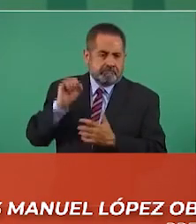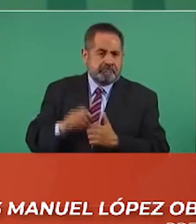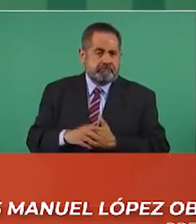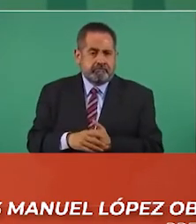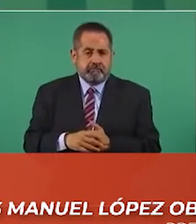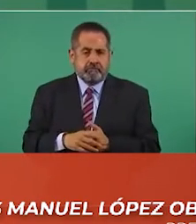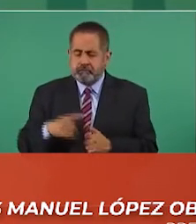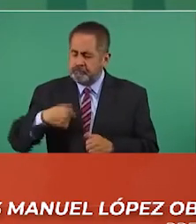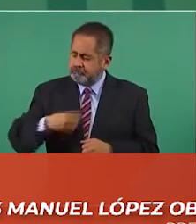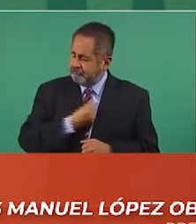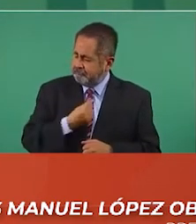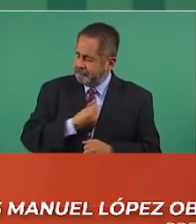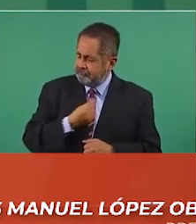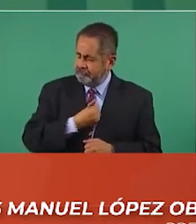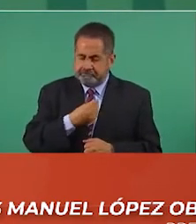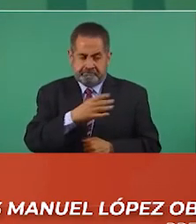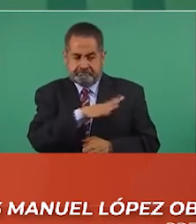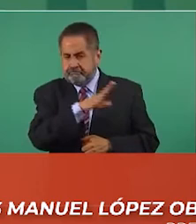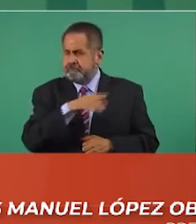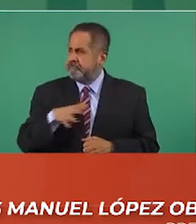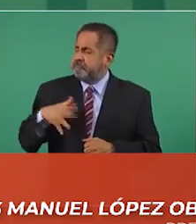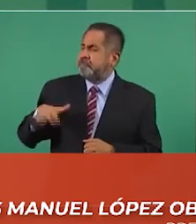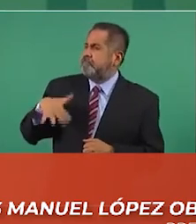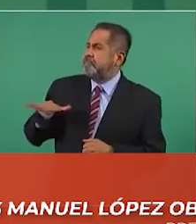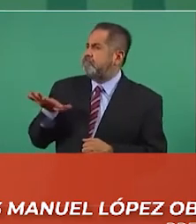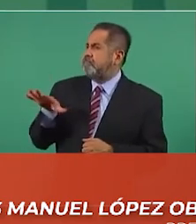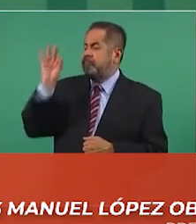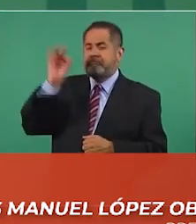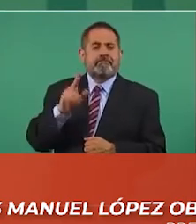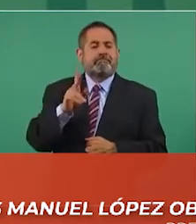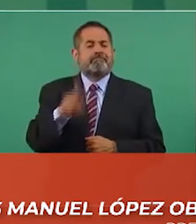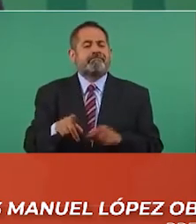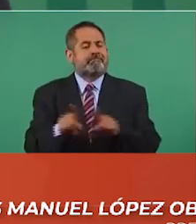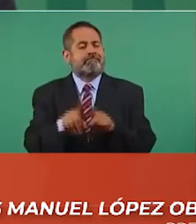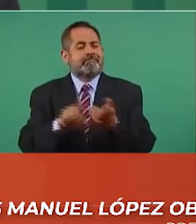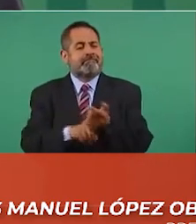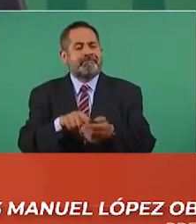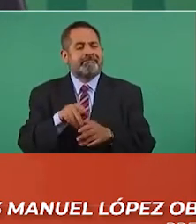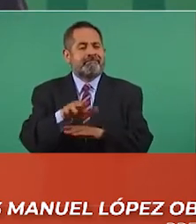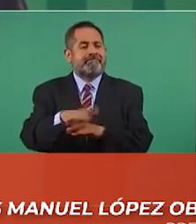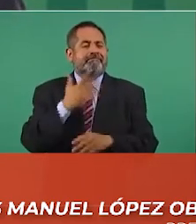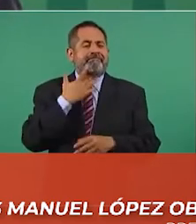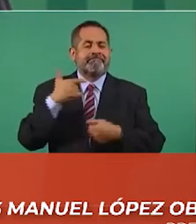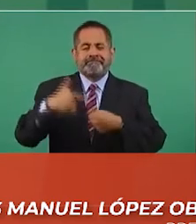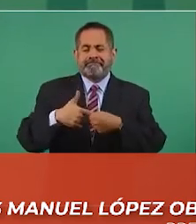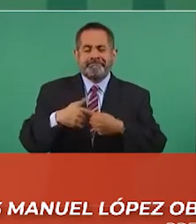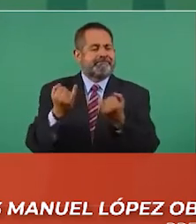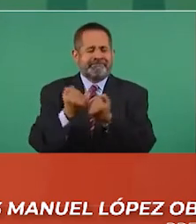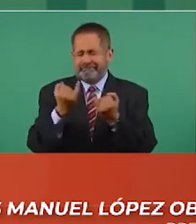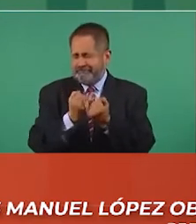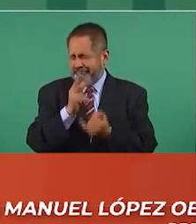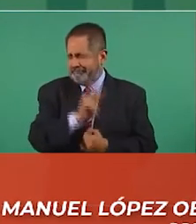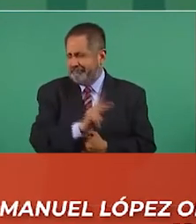Y resistimos. Es como el caso del huachicol.